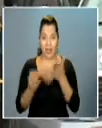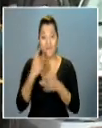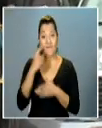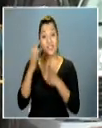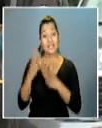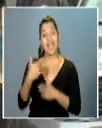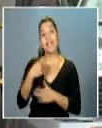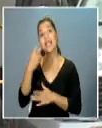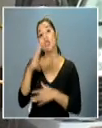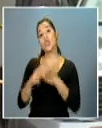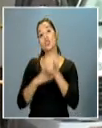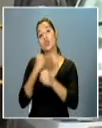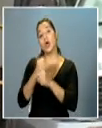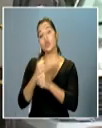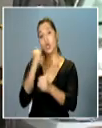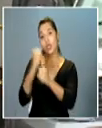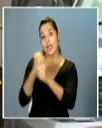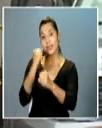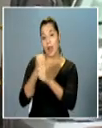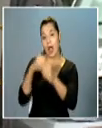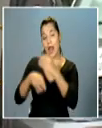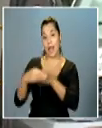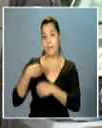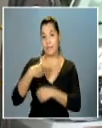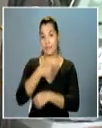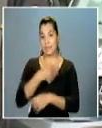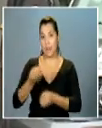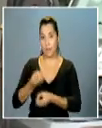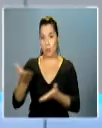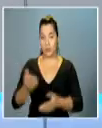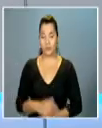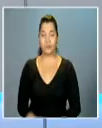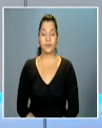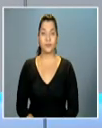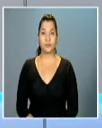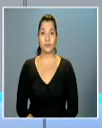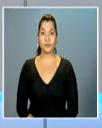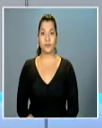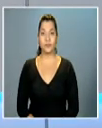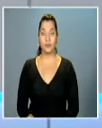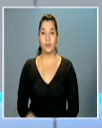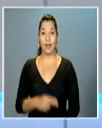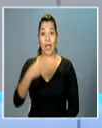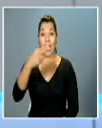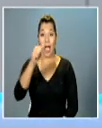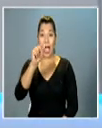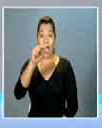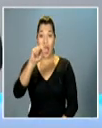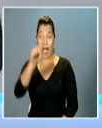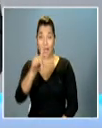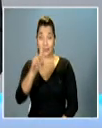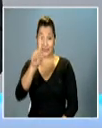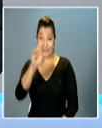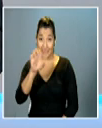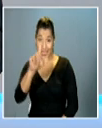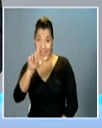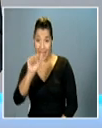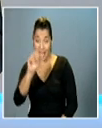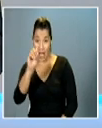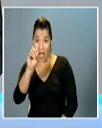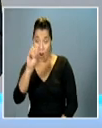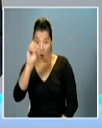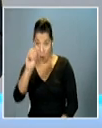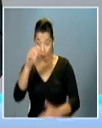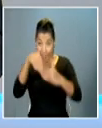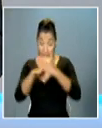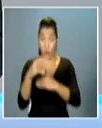12 años de laborar dentro del Ministerio Público. Hans de la O había ingresado al Ministerio